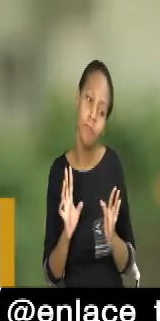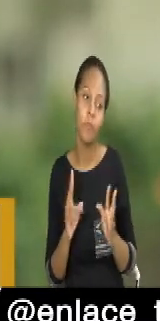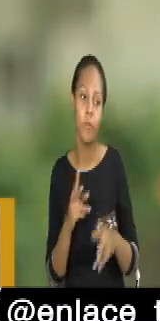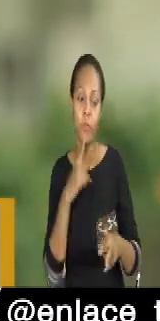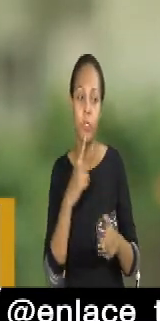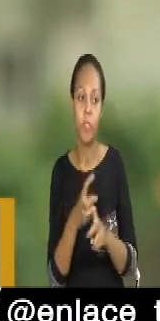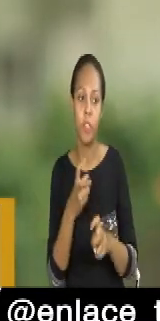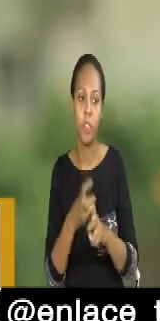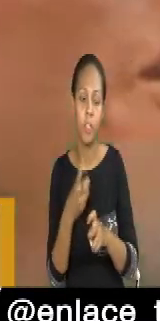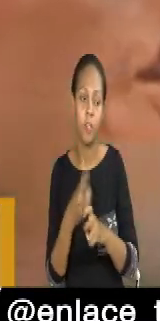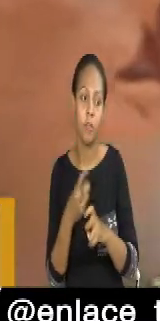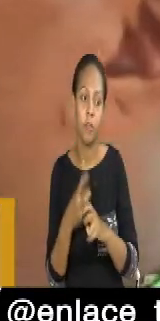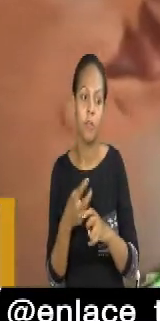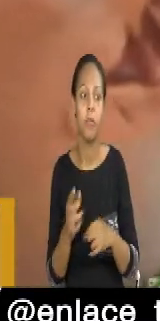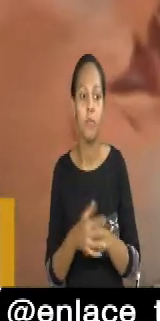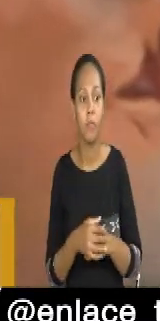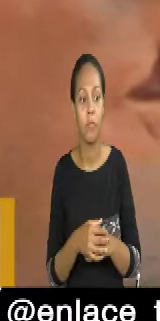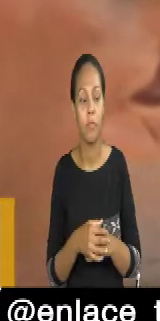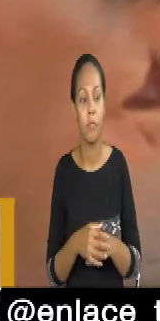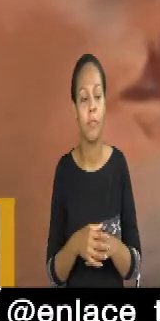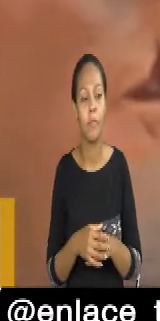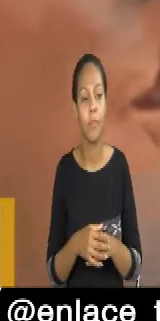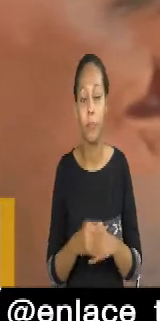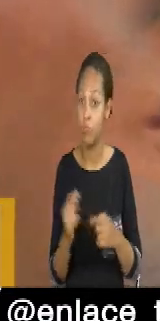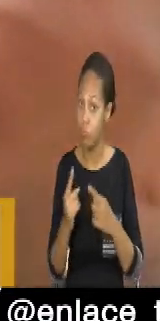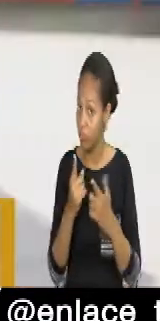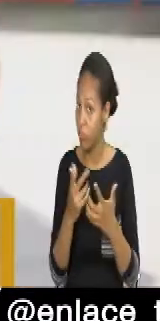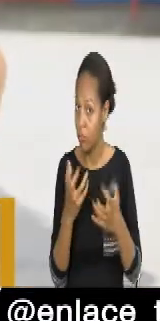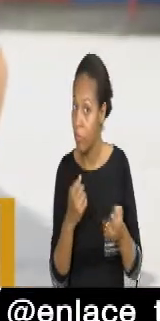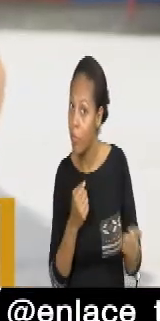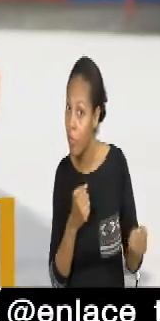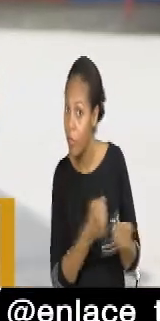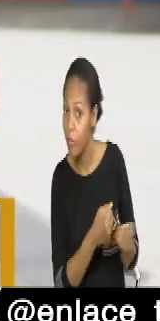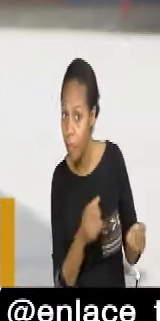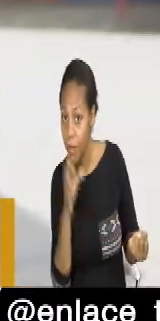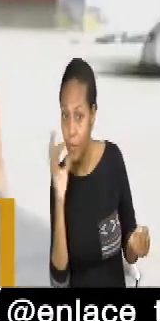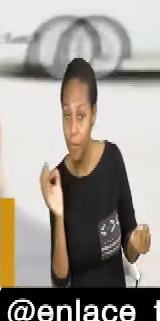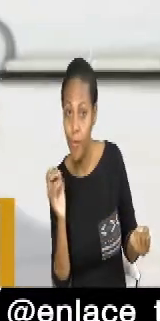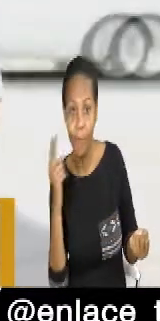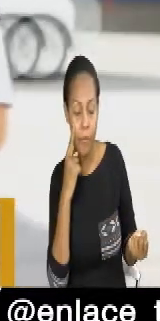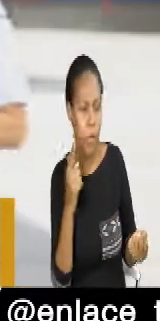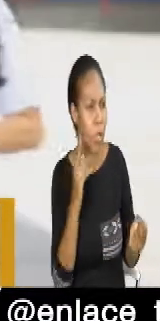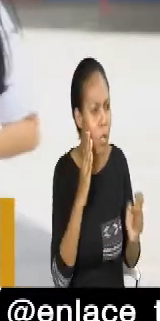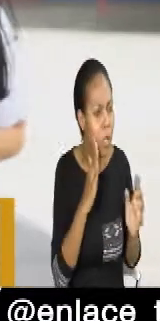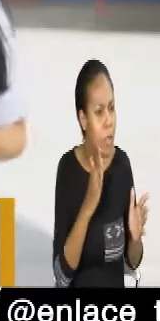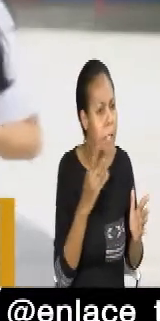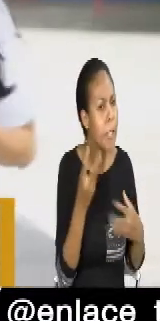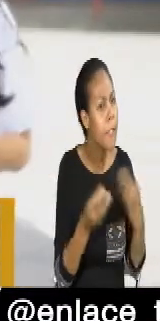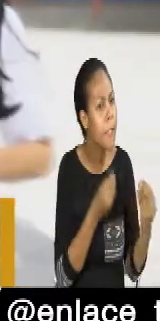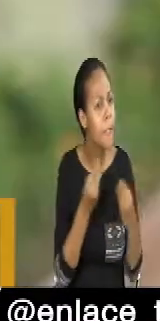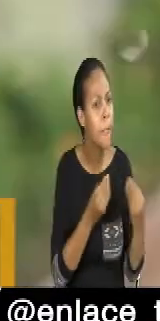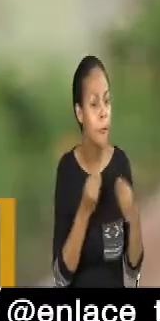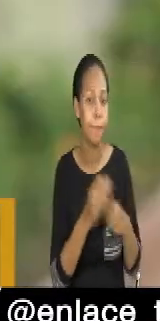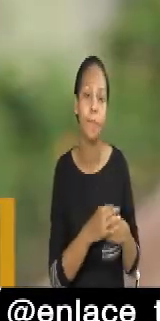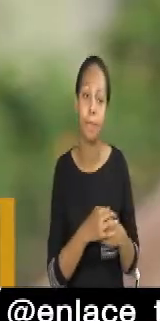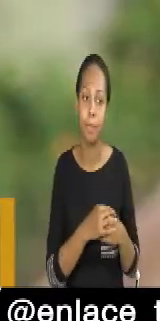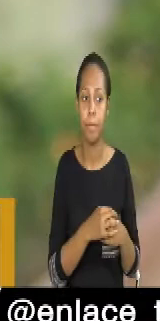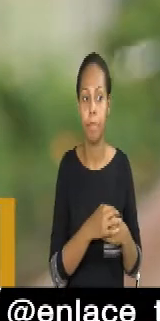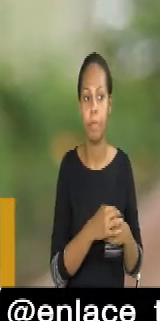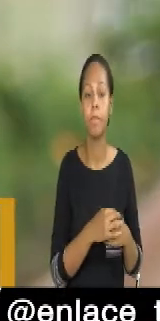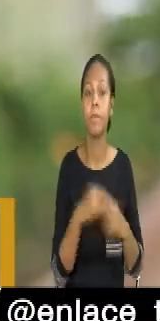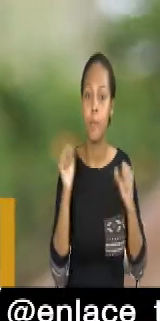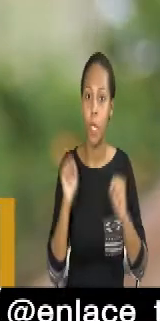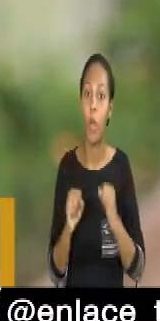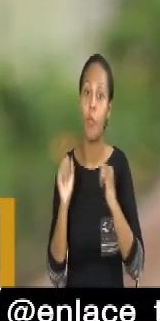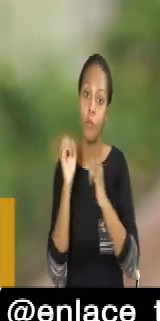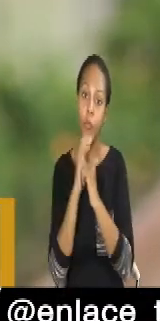se nos hizo difícil. Complicado. Si usted quiere apoyar este talento barranqueño, escuche bien lo que debe hacer. Sí, lo pueden hacer en